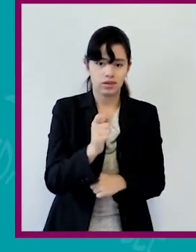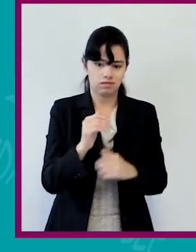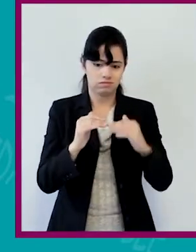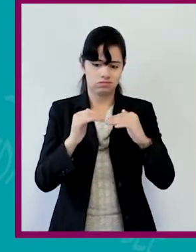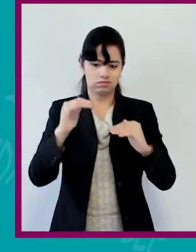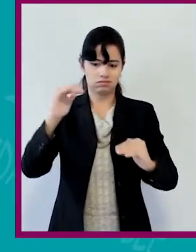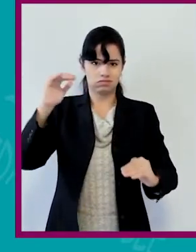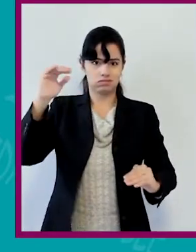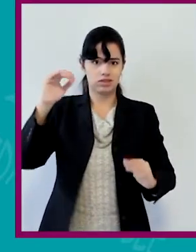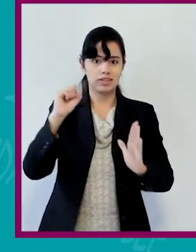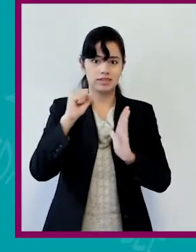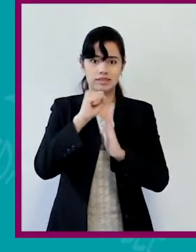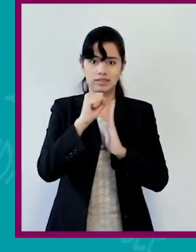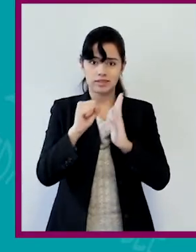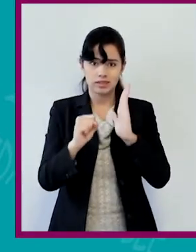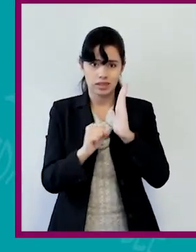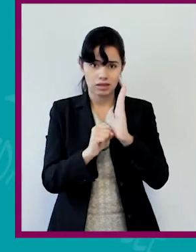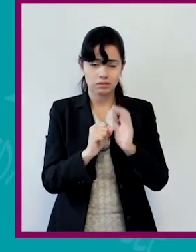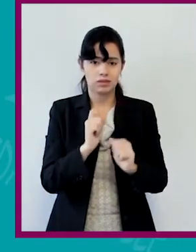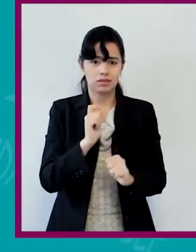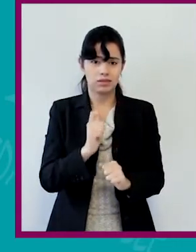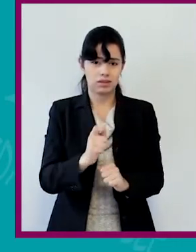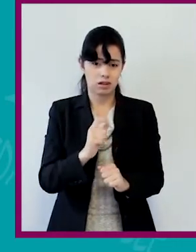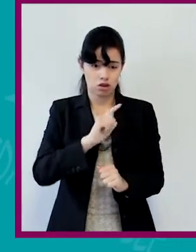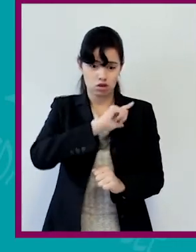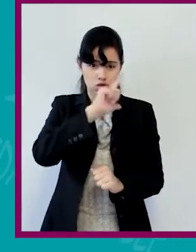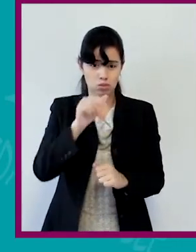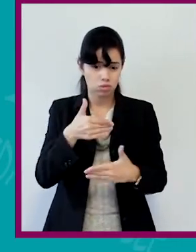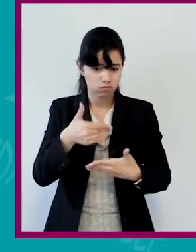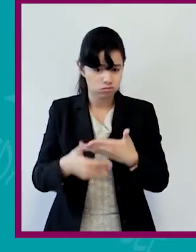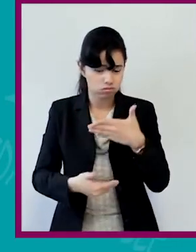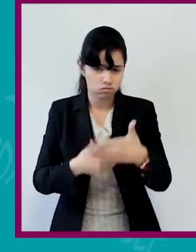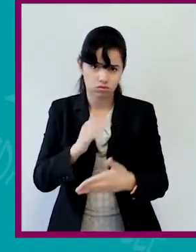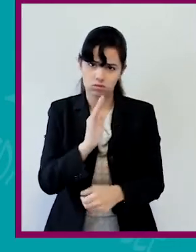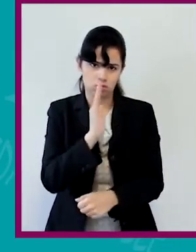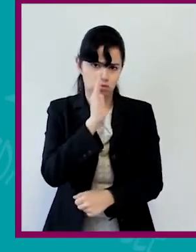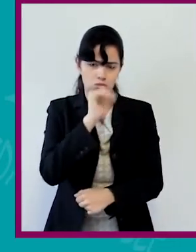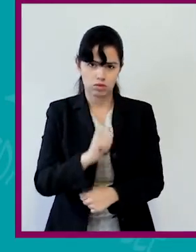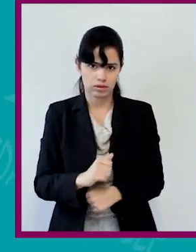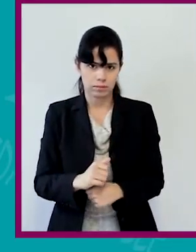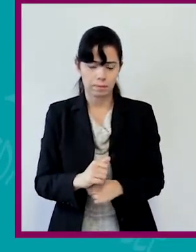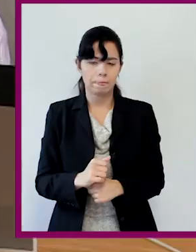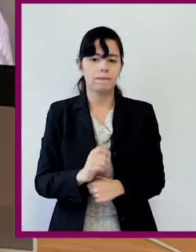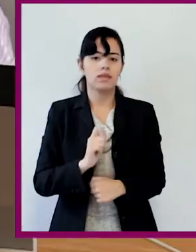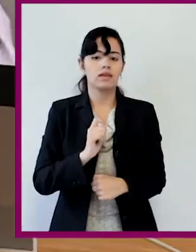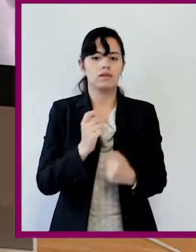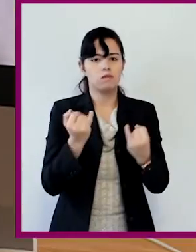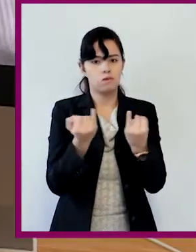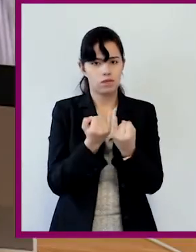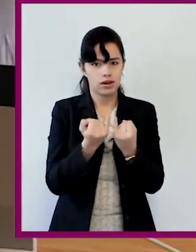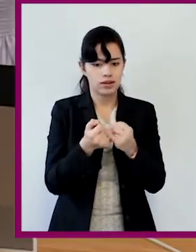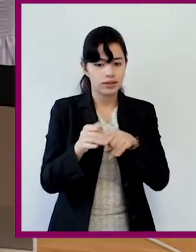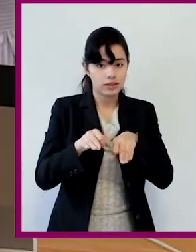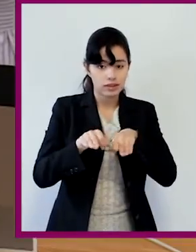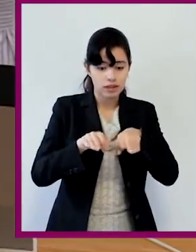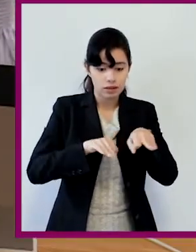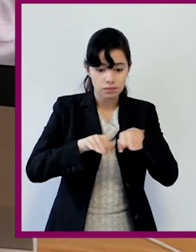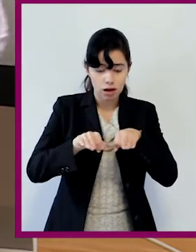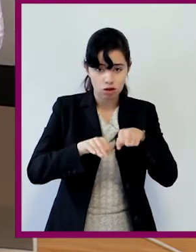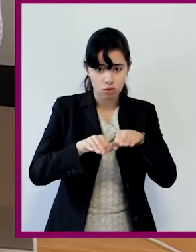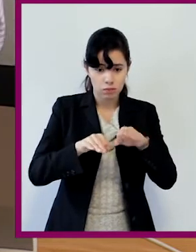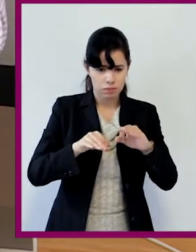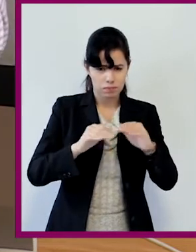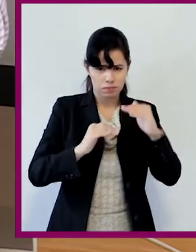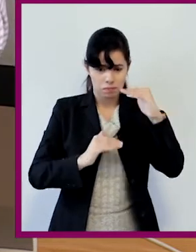que tienen menos y los que tenemos más, que este sistema se hace inviable. Aumento